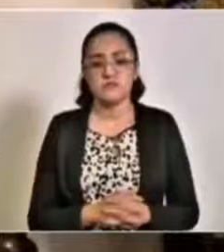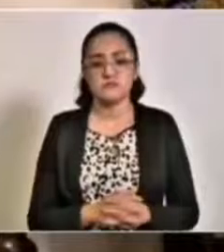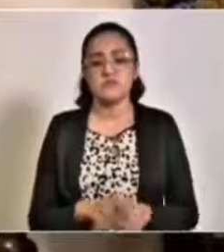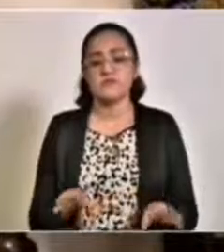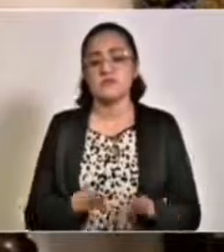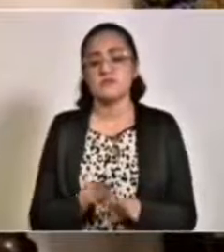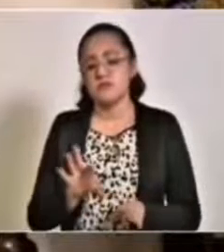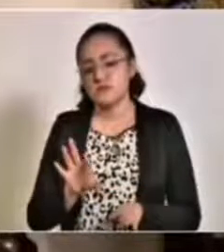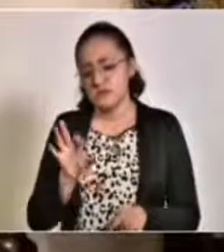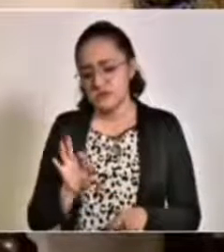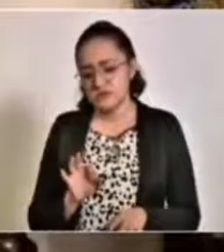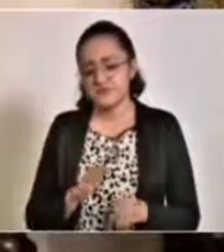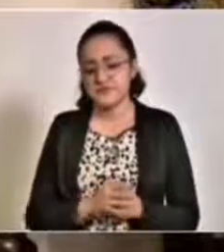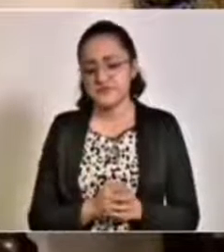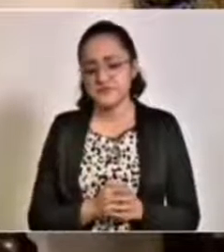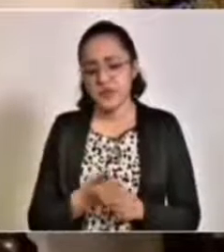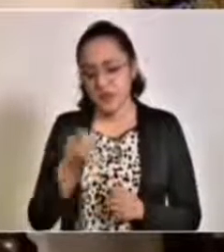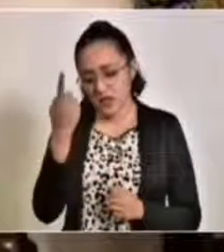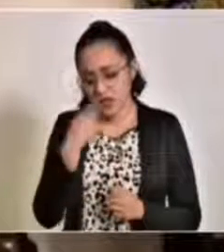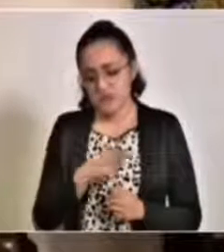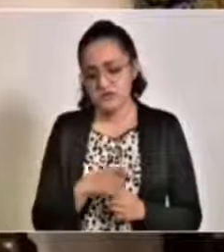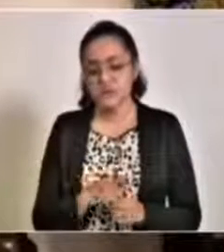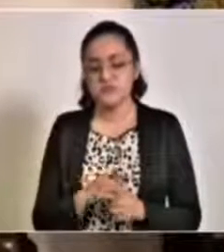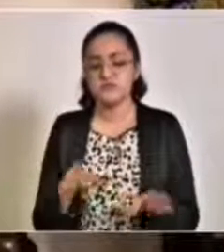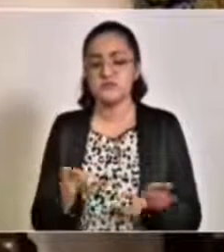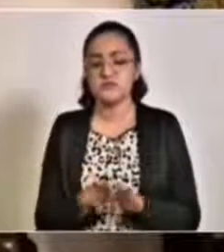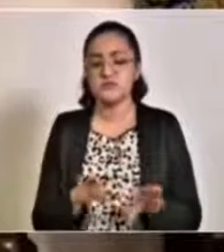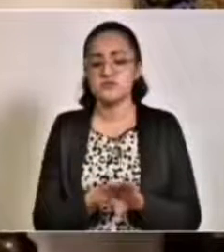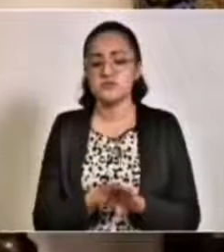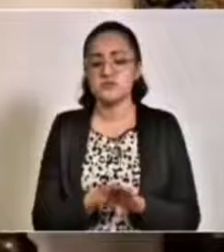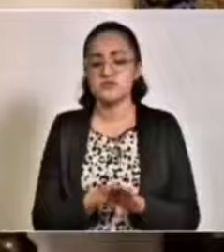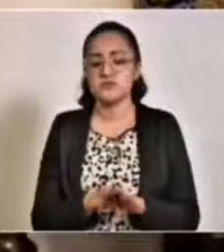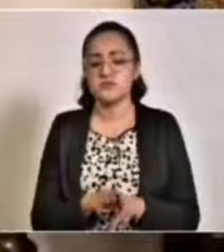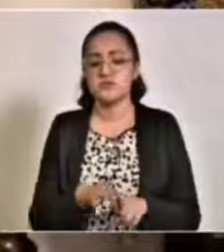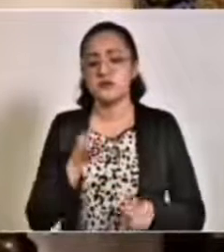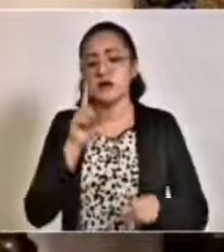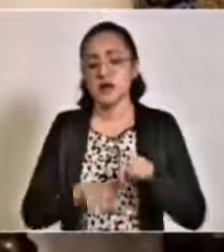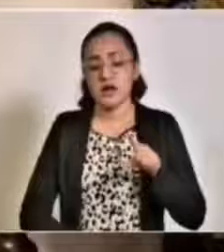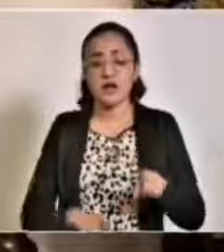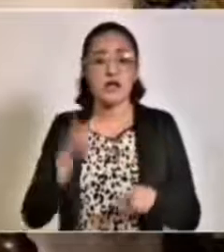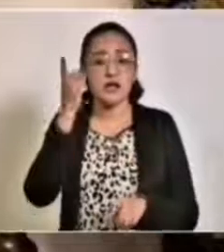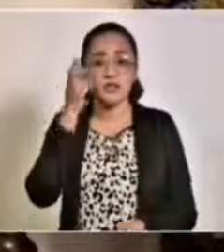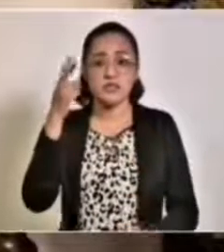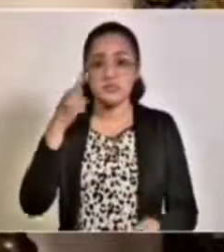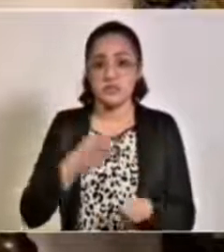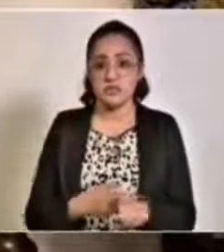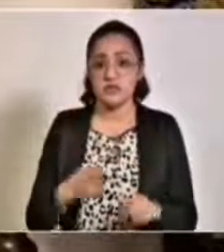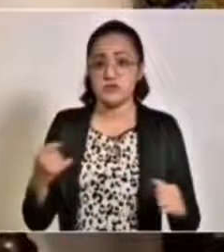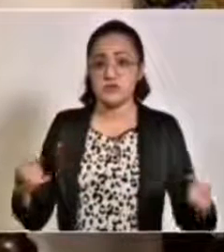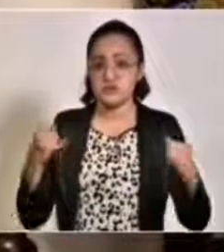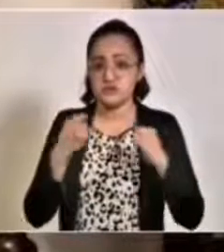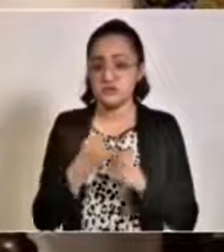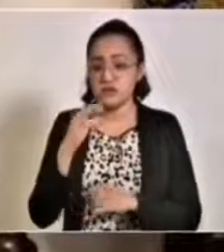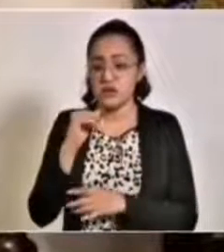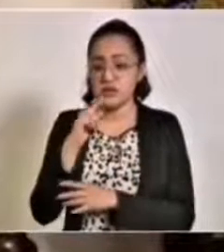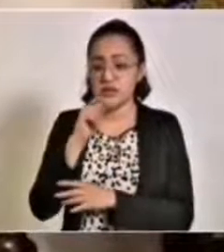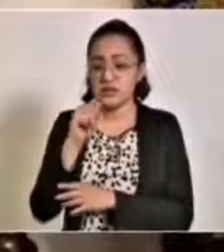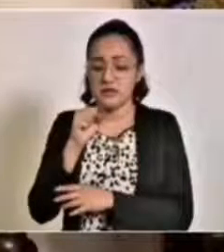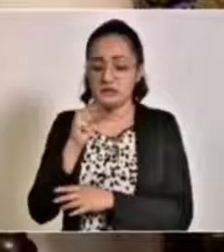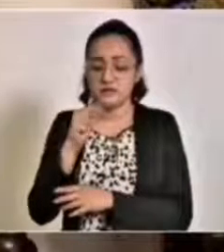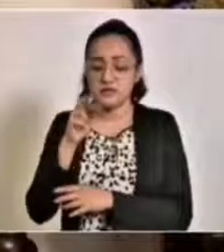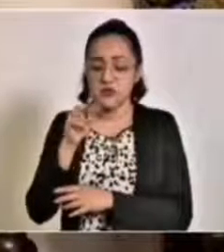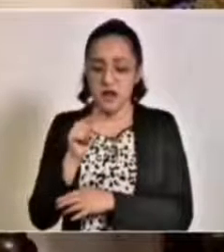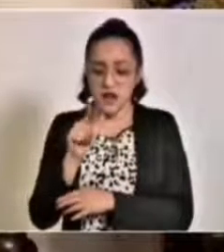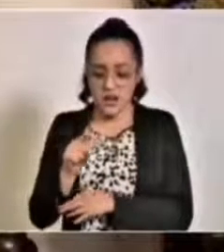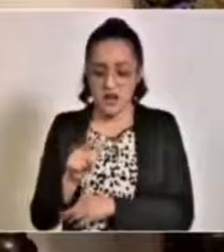la decisión para la remoción del director del Instituto Catastral